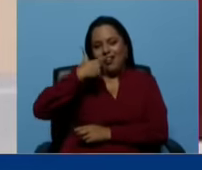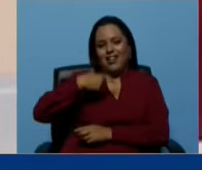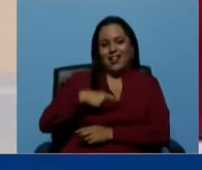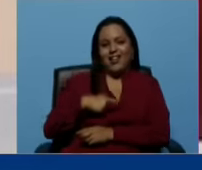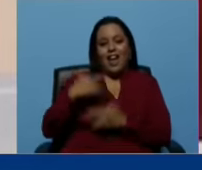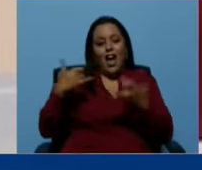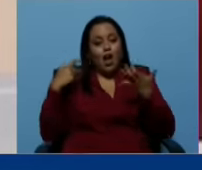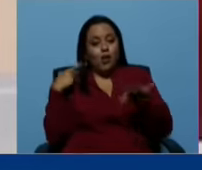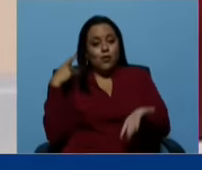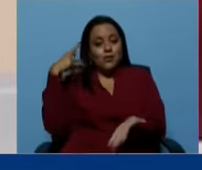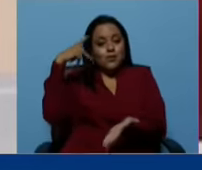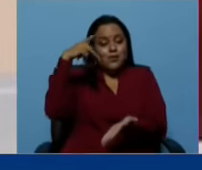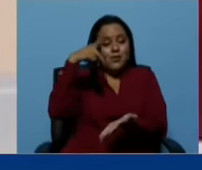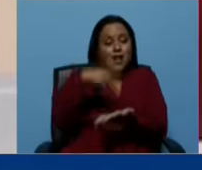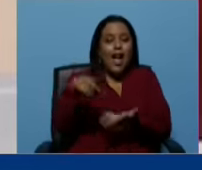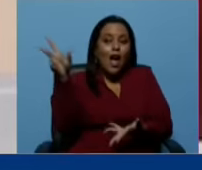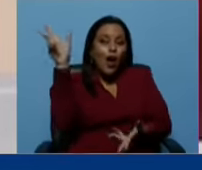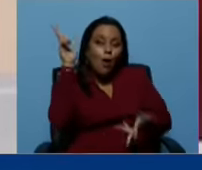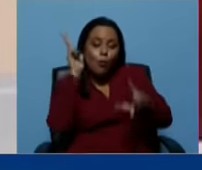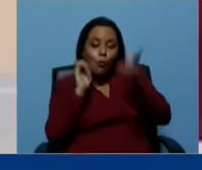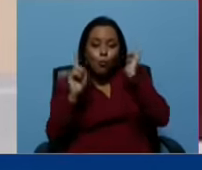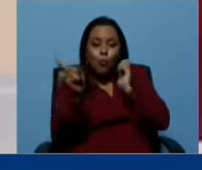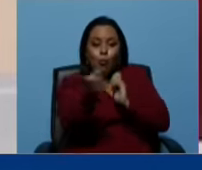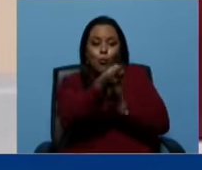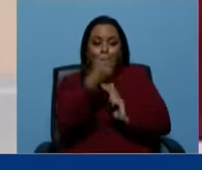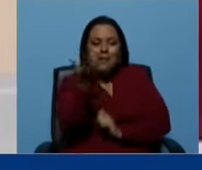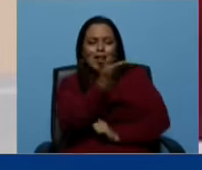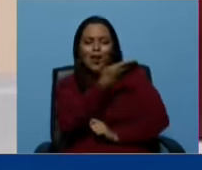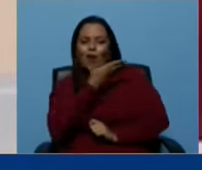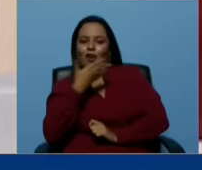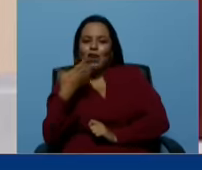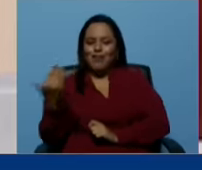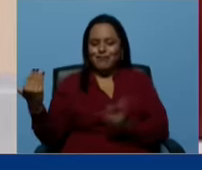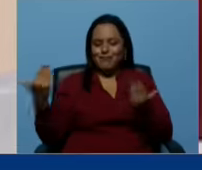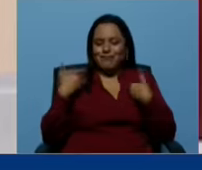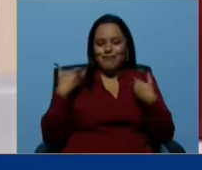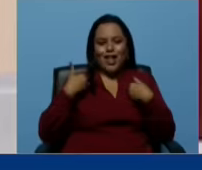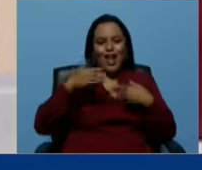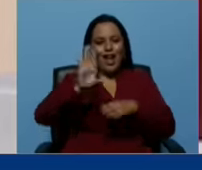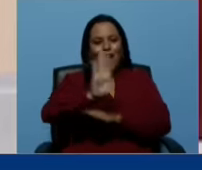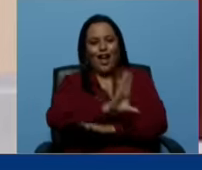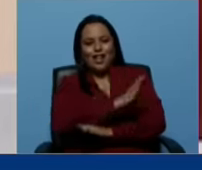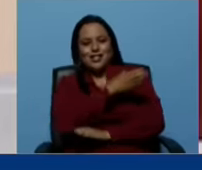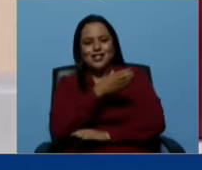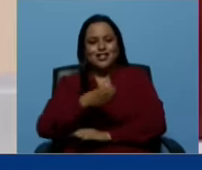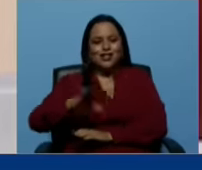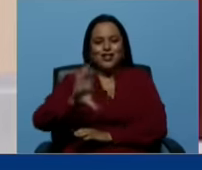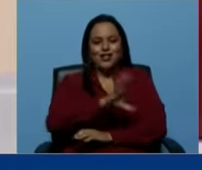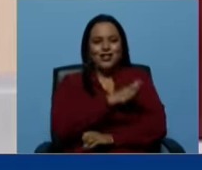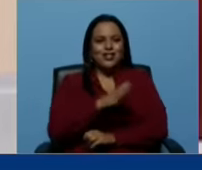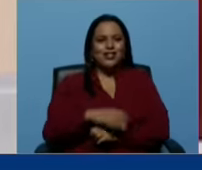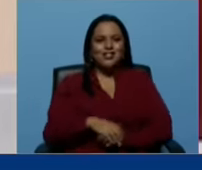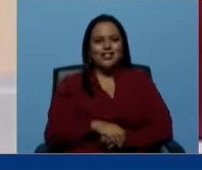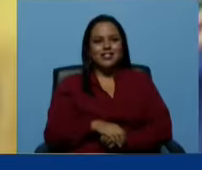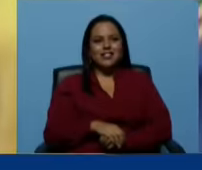que han venido a escuchar lo mejor del repertorio.